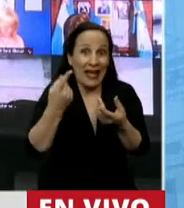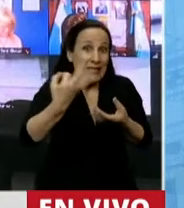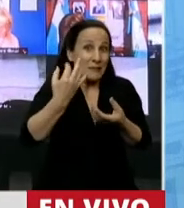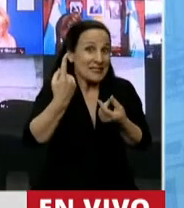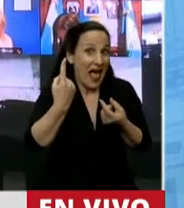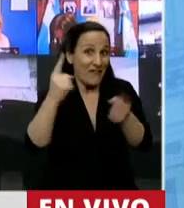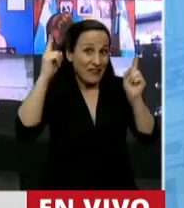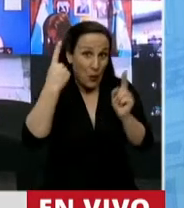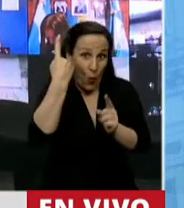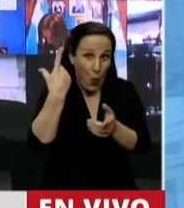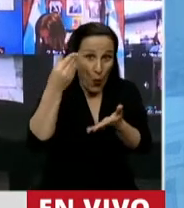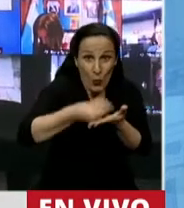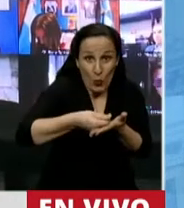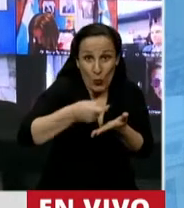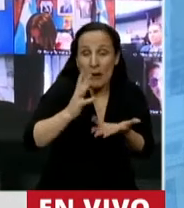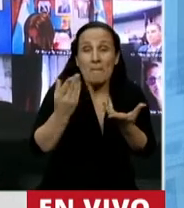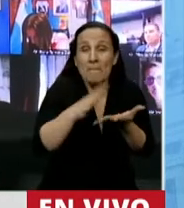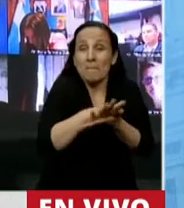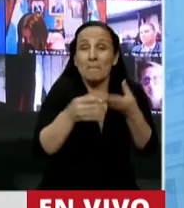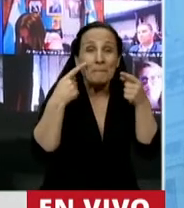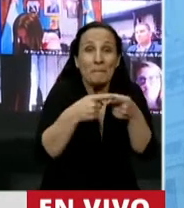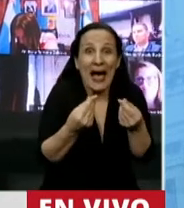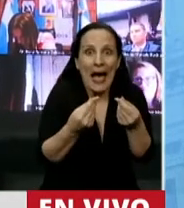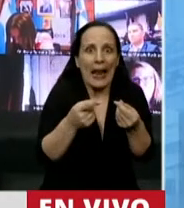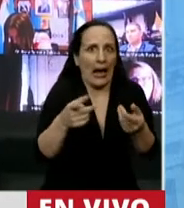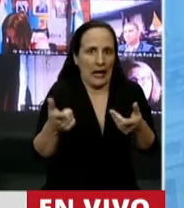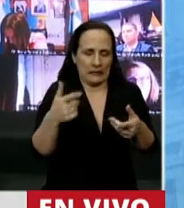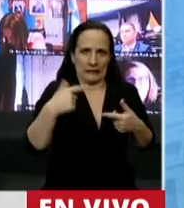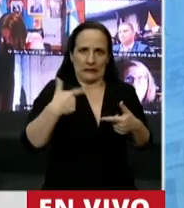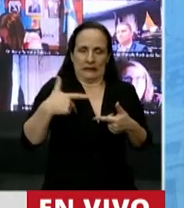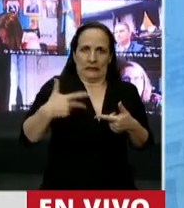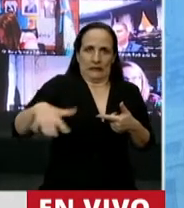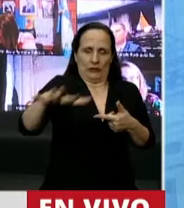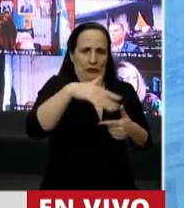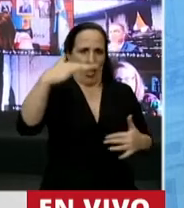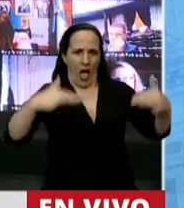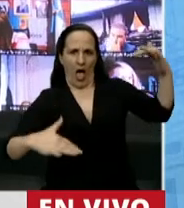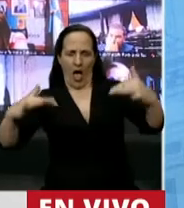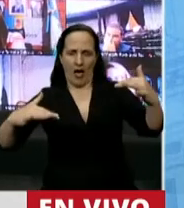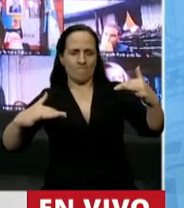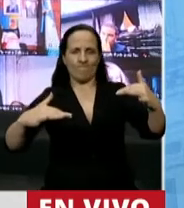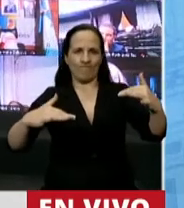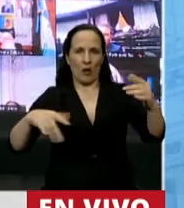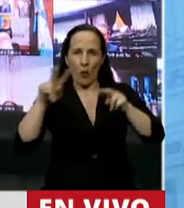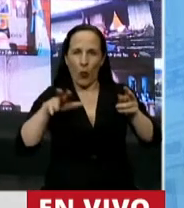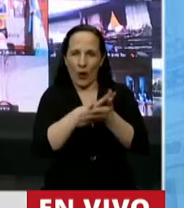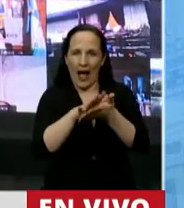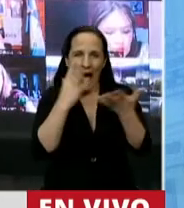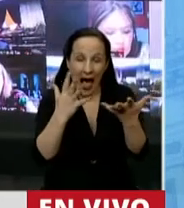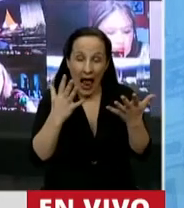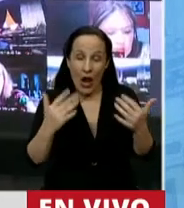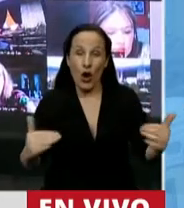intento de paliar en algo los vergonzantes niveles de injusticia que lastiman a nuestra sociedad. Sin